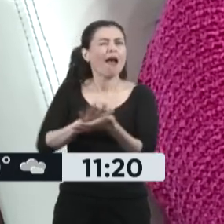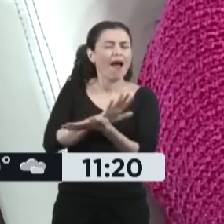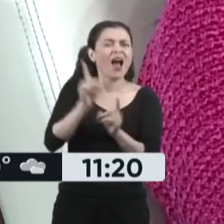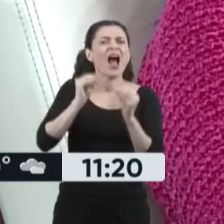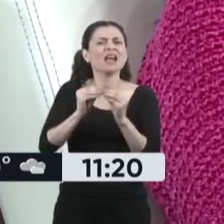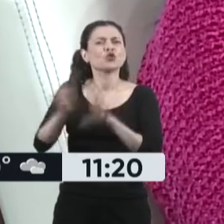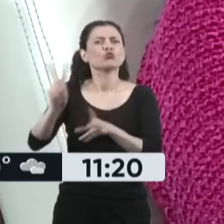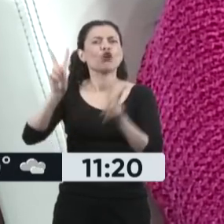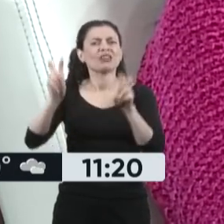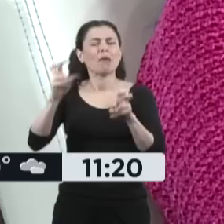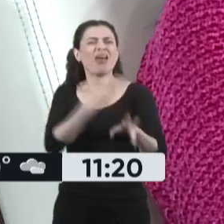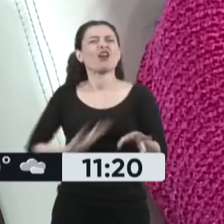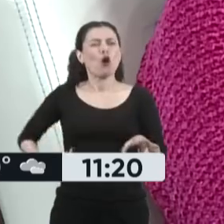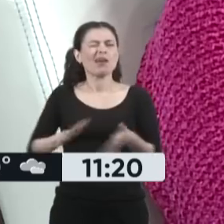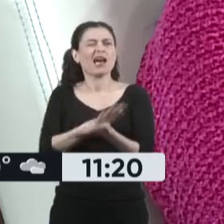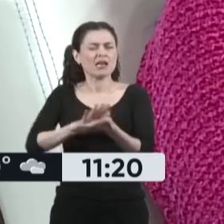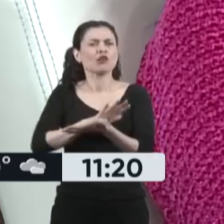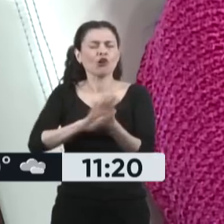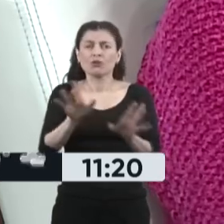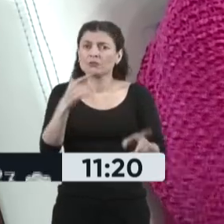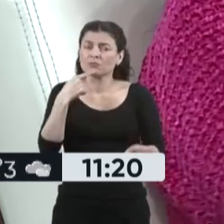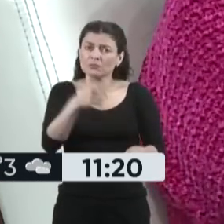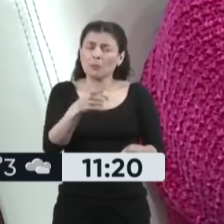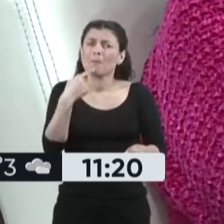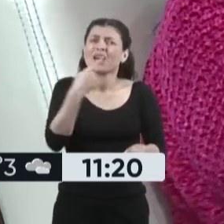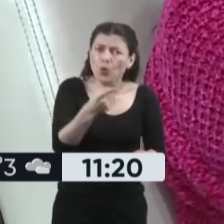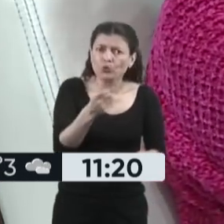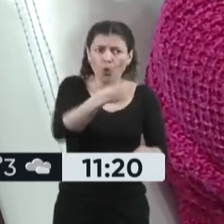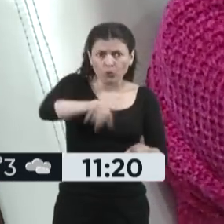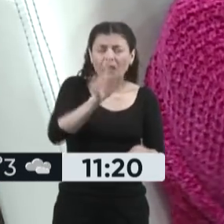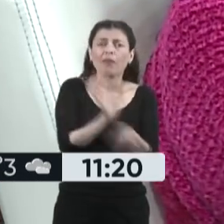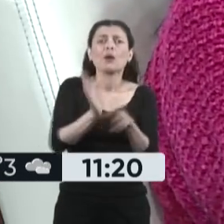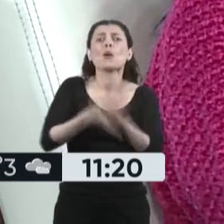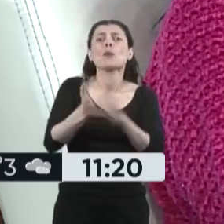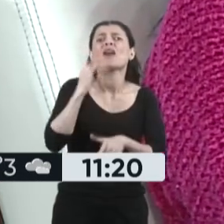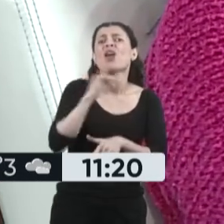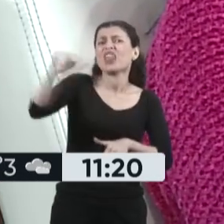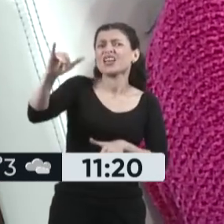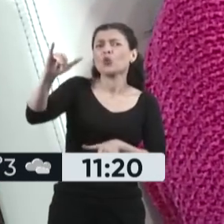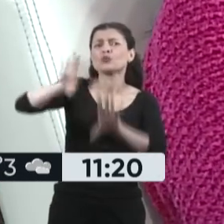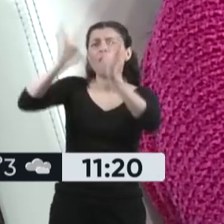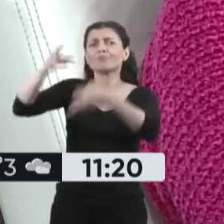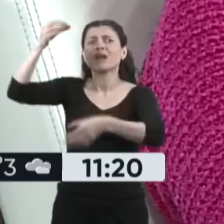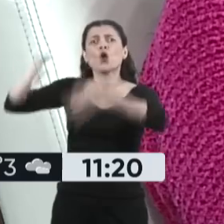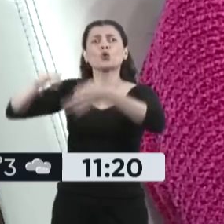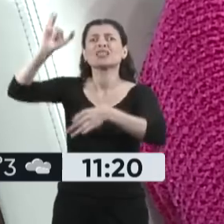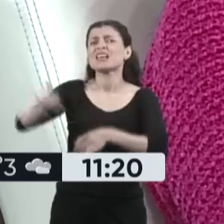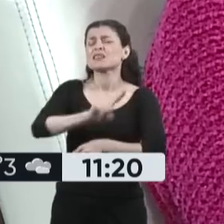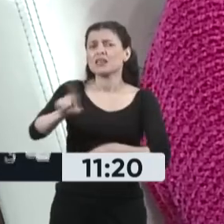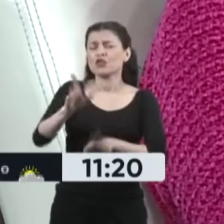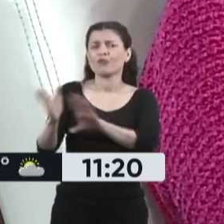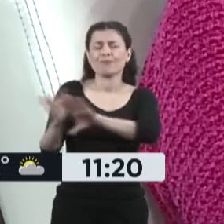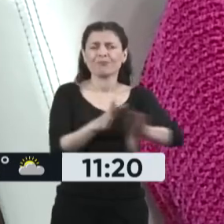pruebas sobre eso, si van a hacer alguna presentación en la justicia. Y si me permitís un tema aparte